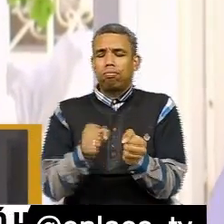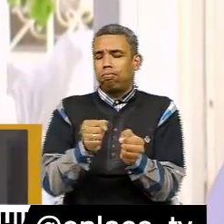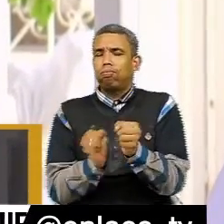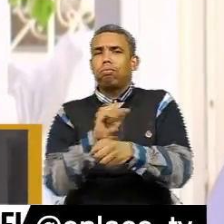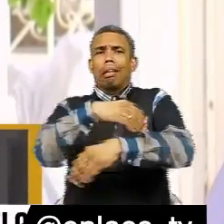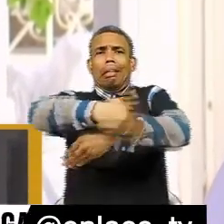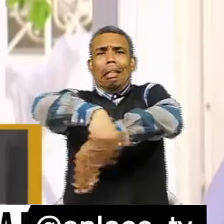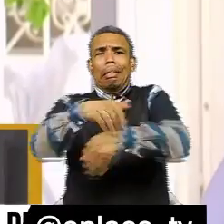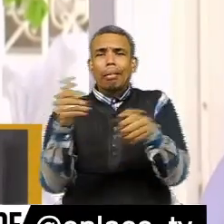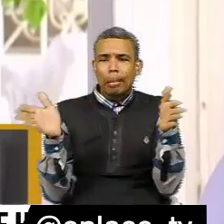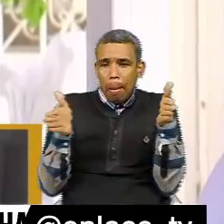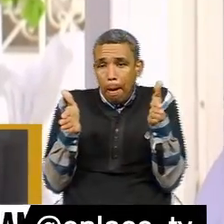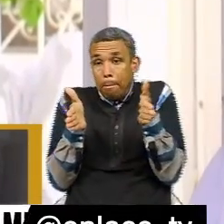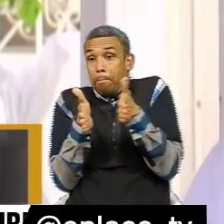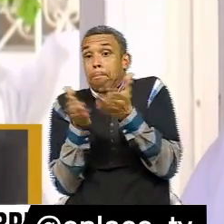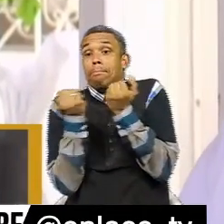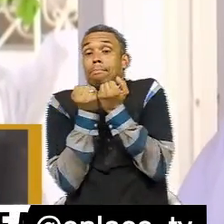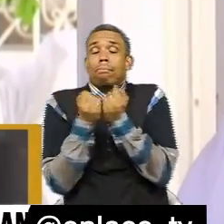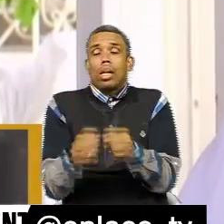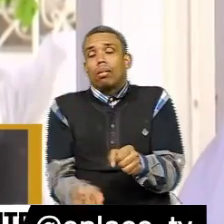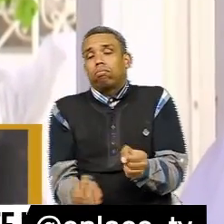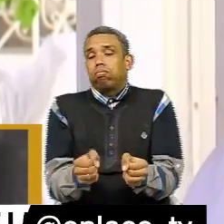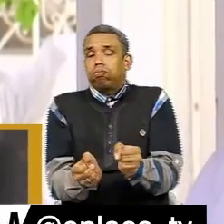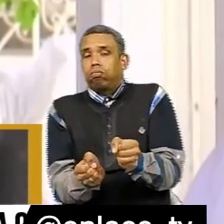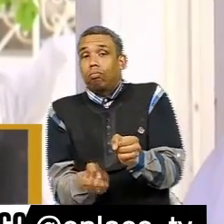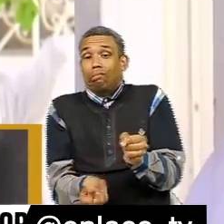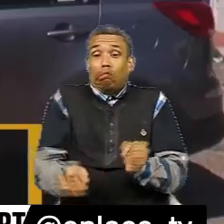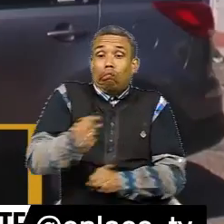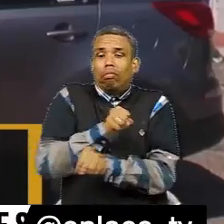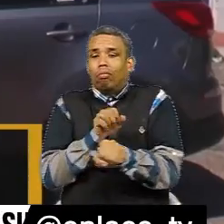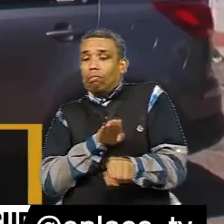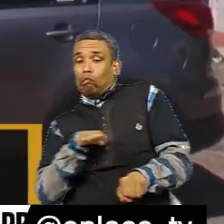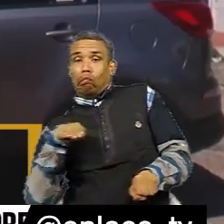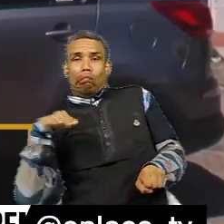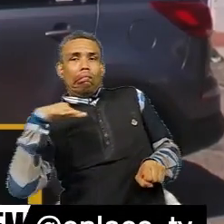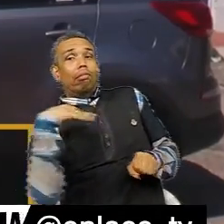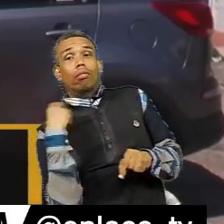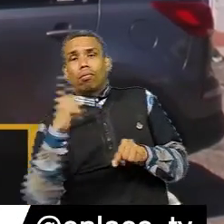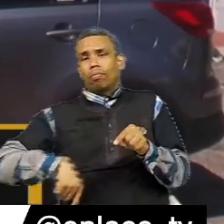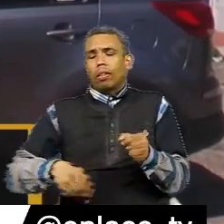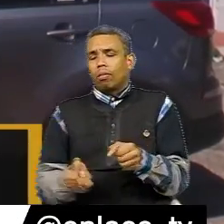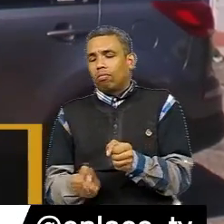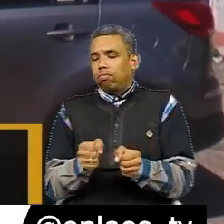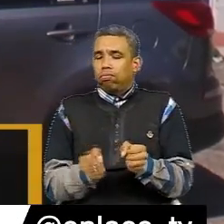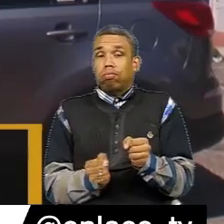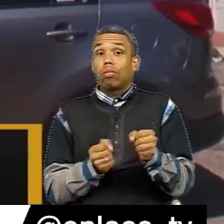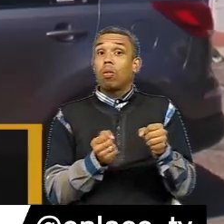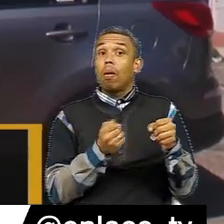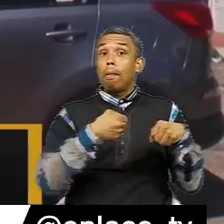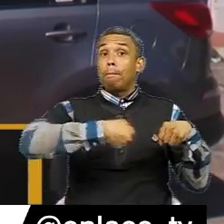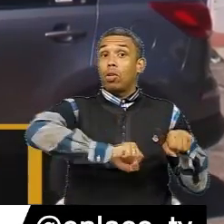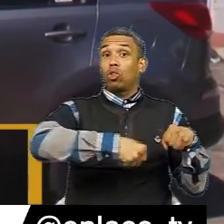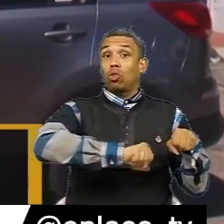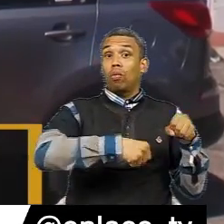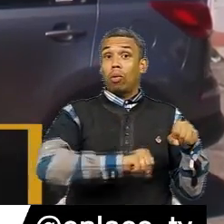no alcanzamos a dar la vuelta cuando nos interceptaron dos hombres en una moto tipo